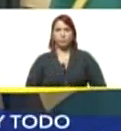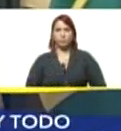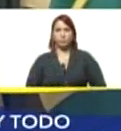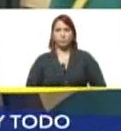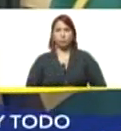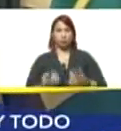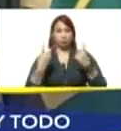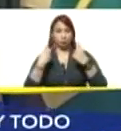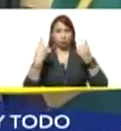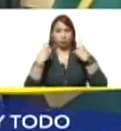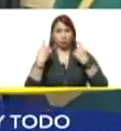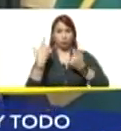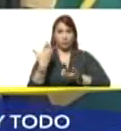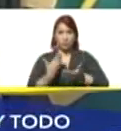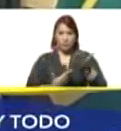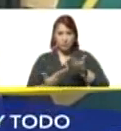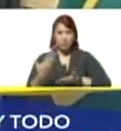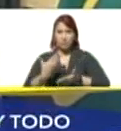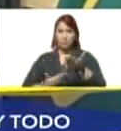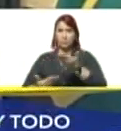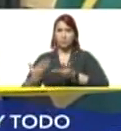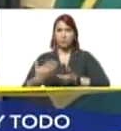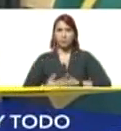Nos enseñó la solidaridad